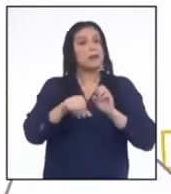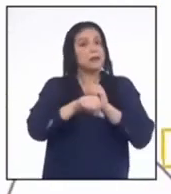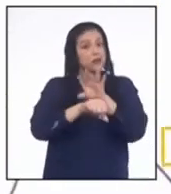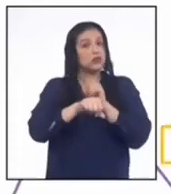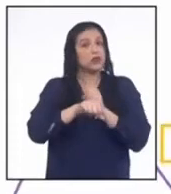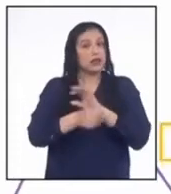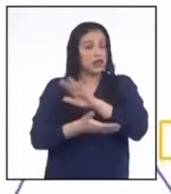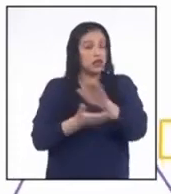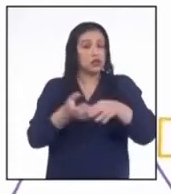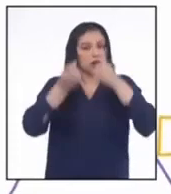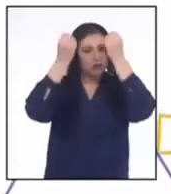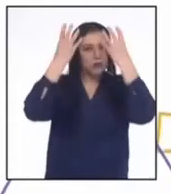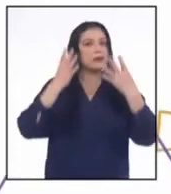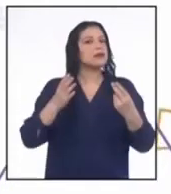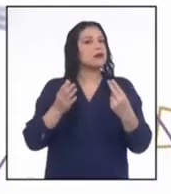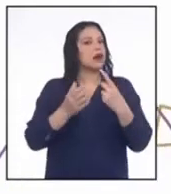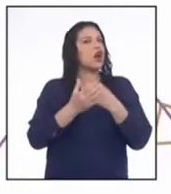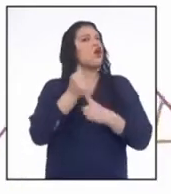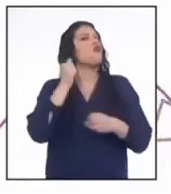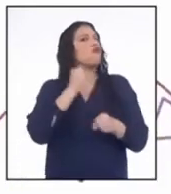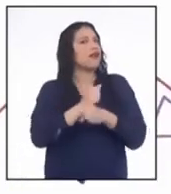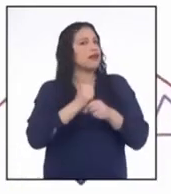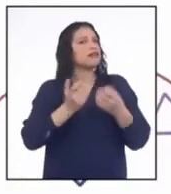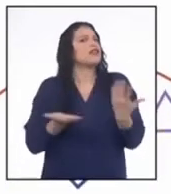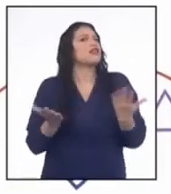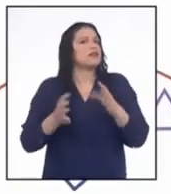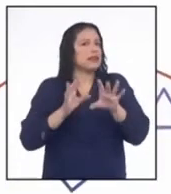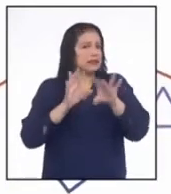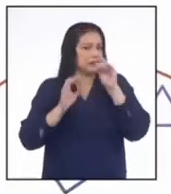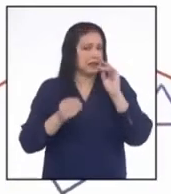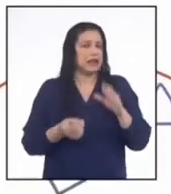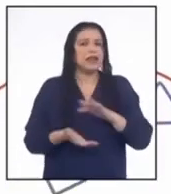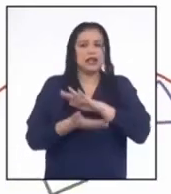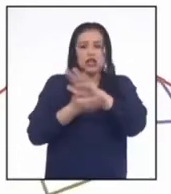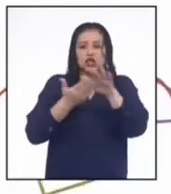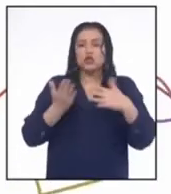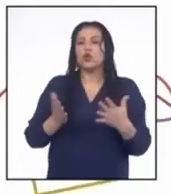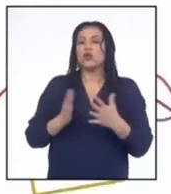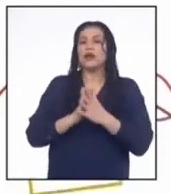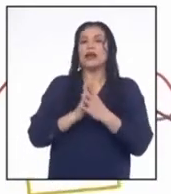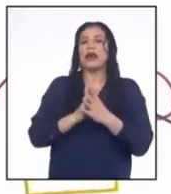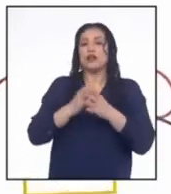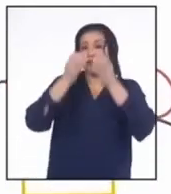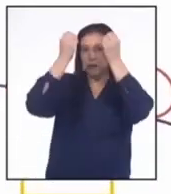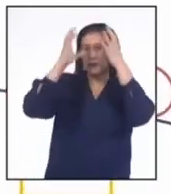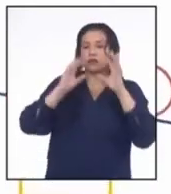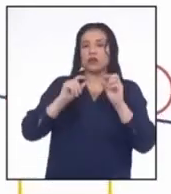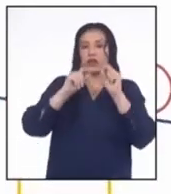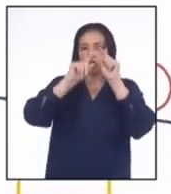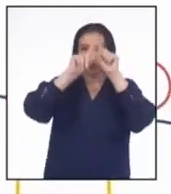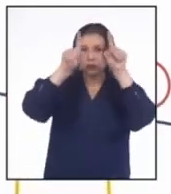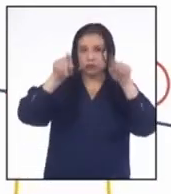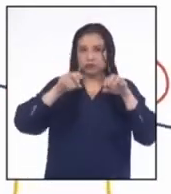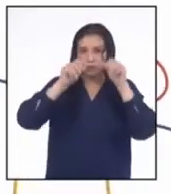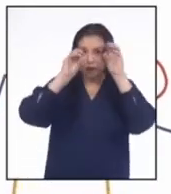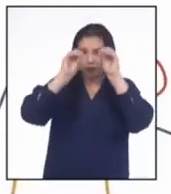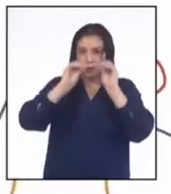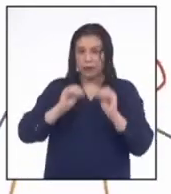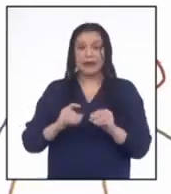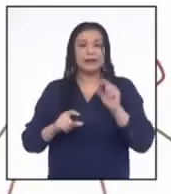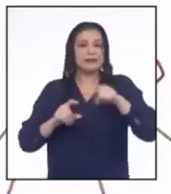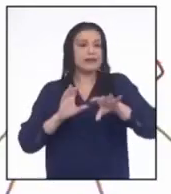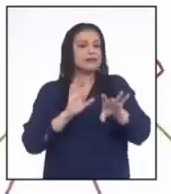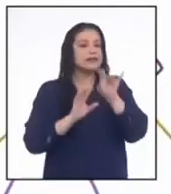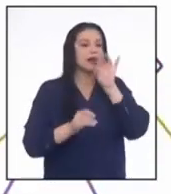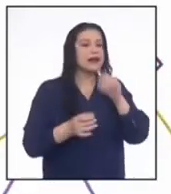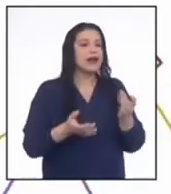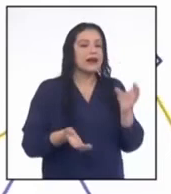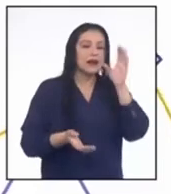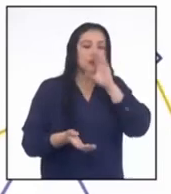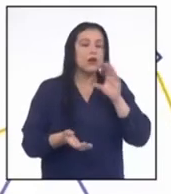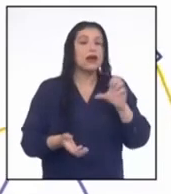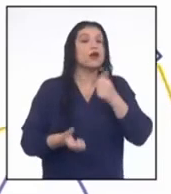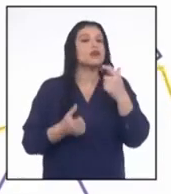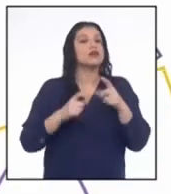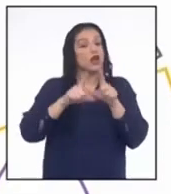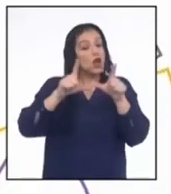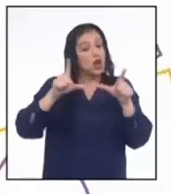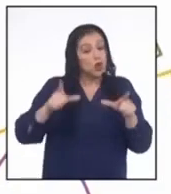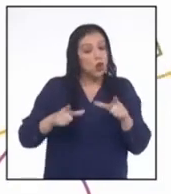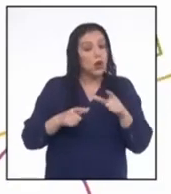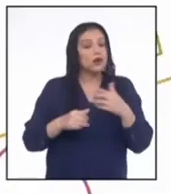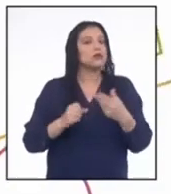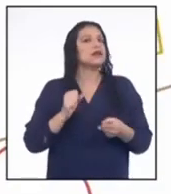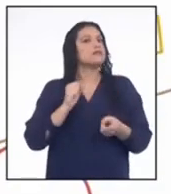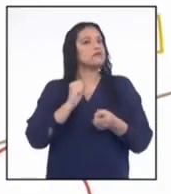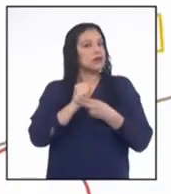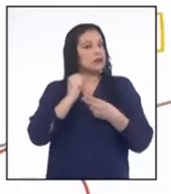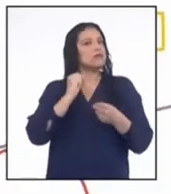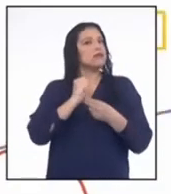información sea confiable. La información publicada en el periódico mural debe ser extraída de fuentes que nos brinden garantía